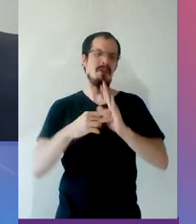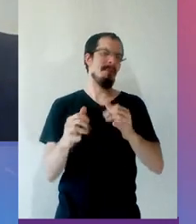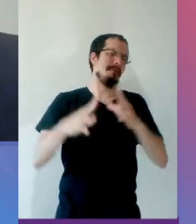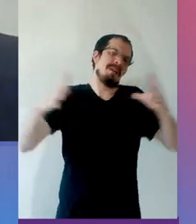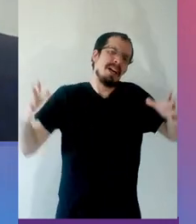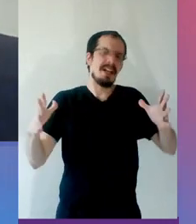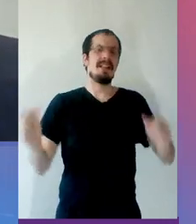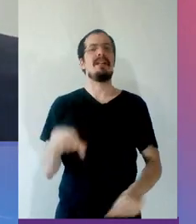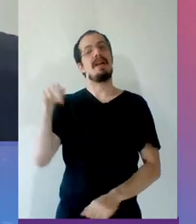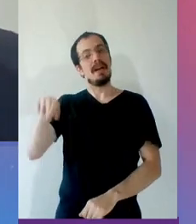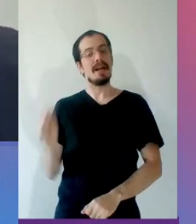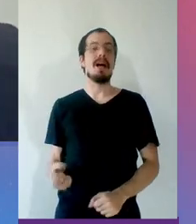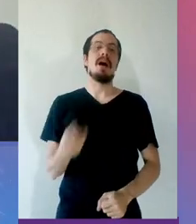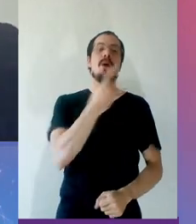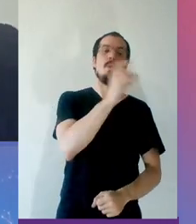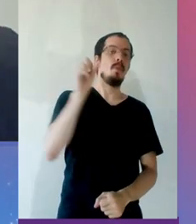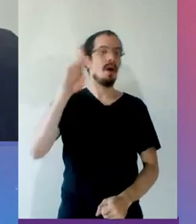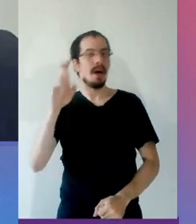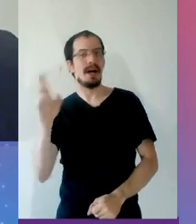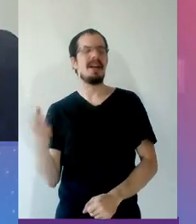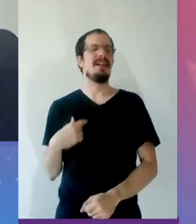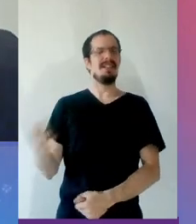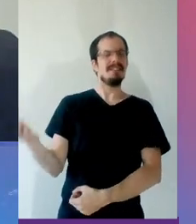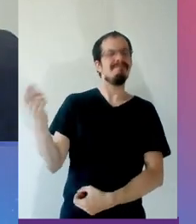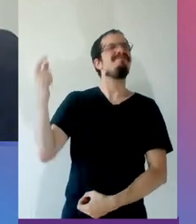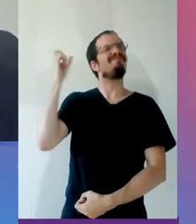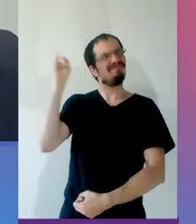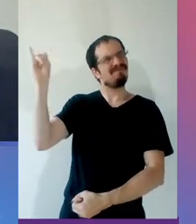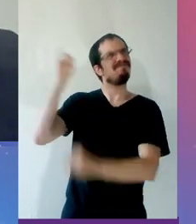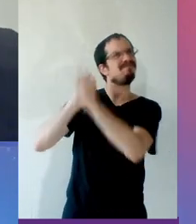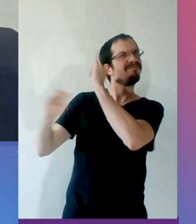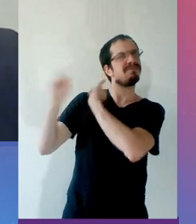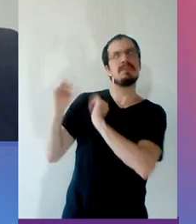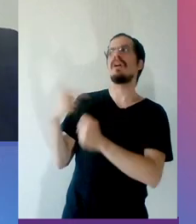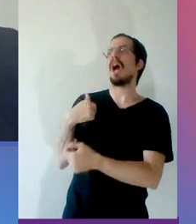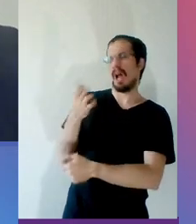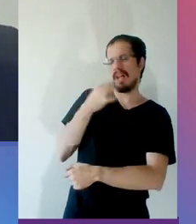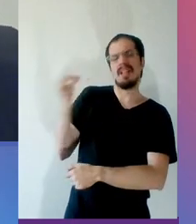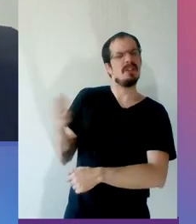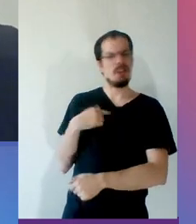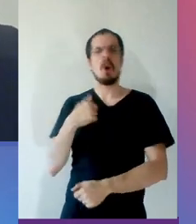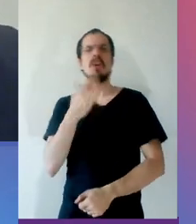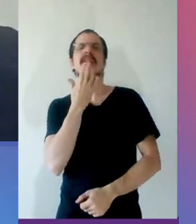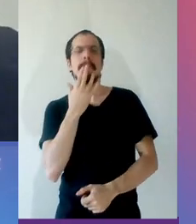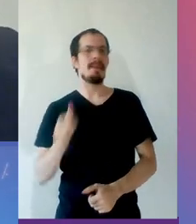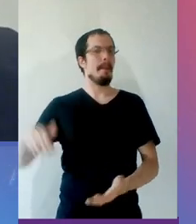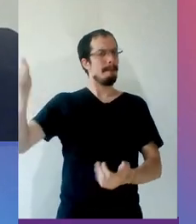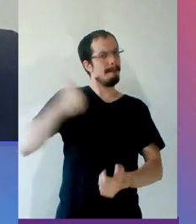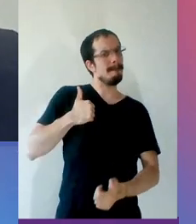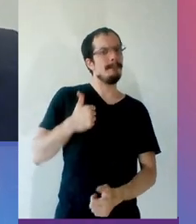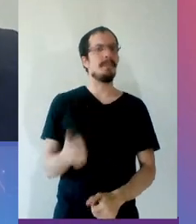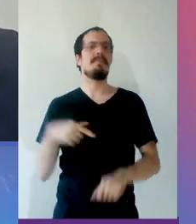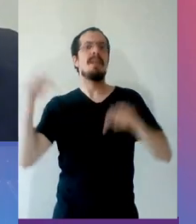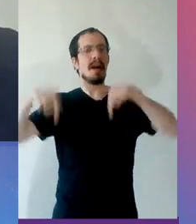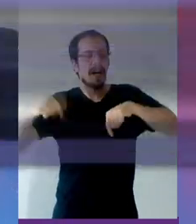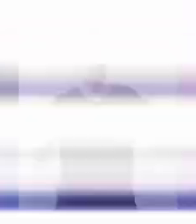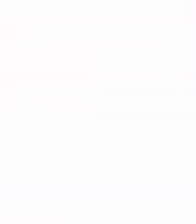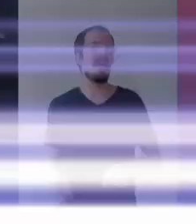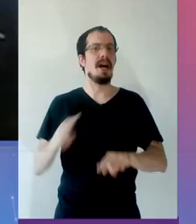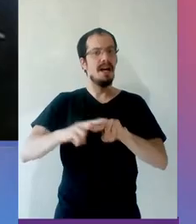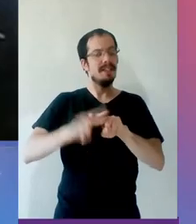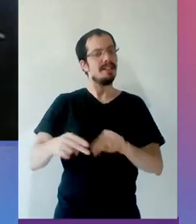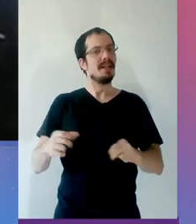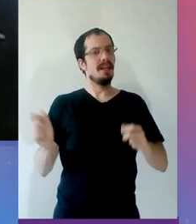de la Universidad Abierta no podía quedarse fuera de esta discusión, por lo tanto se genera este espacio de